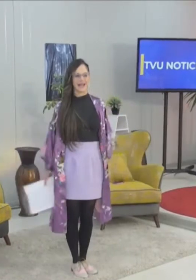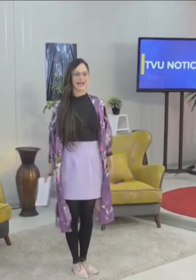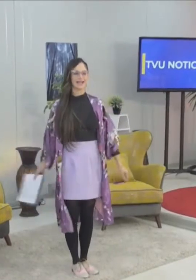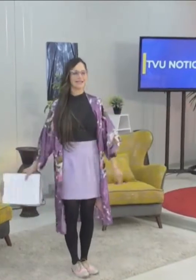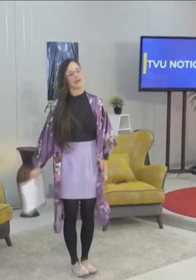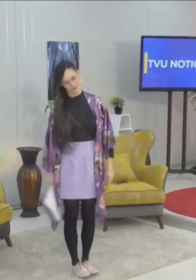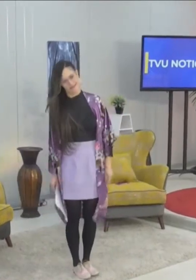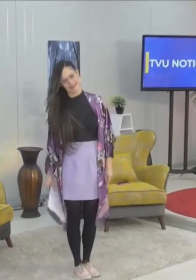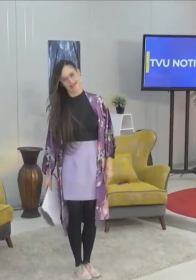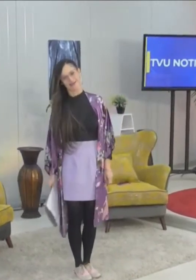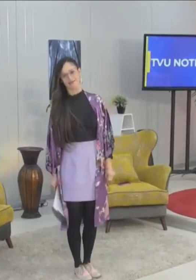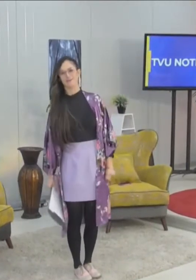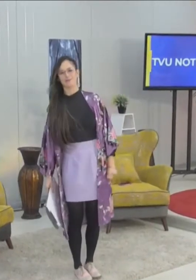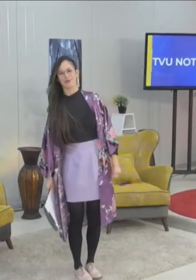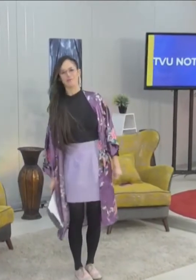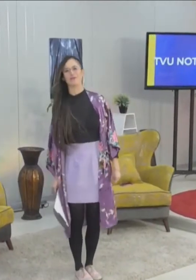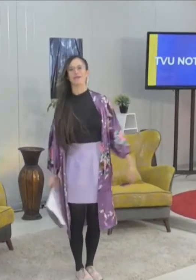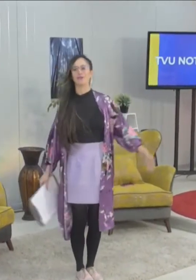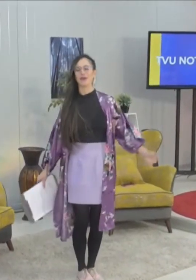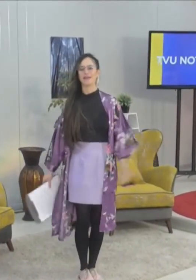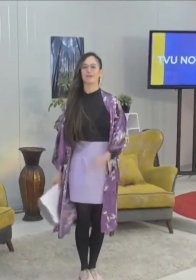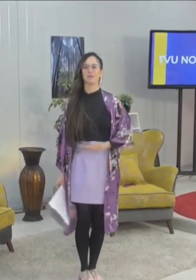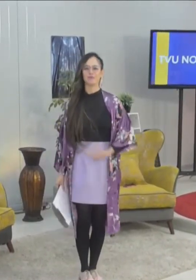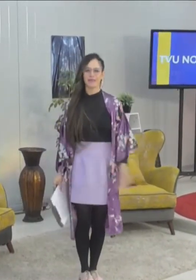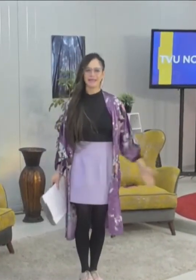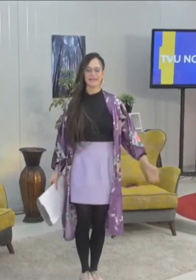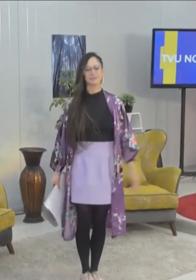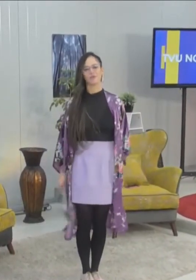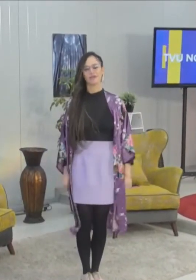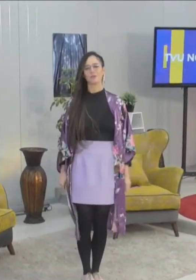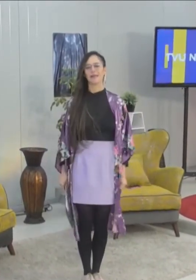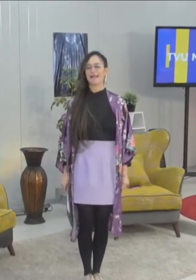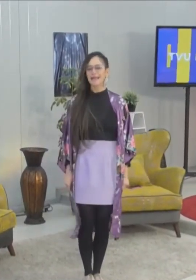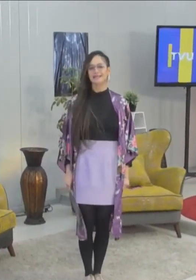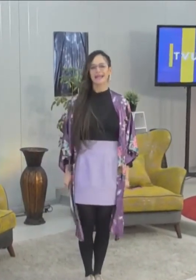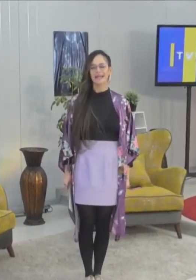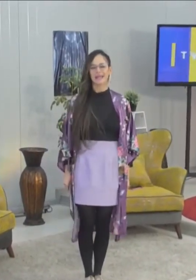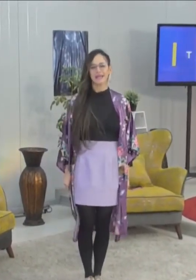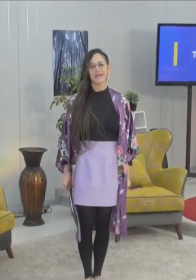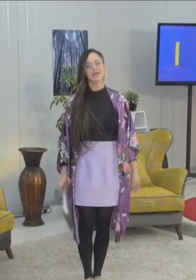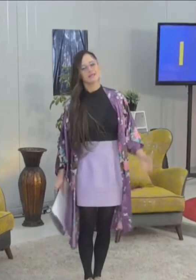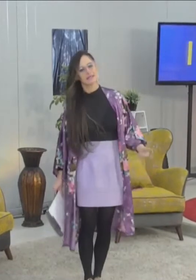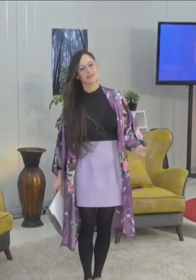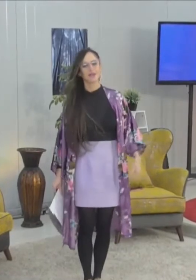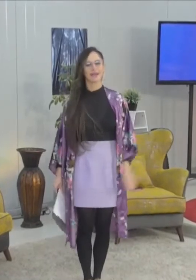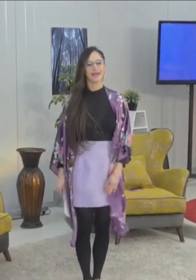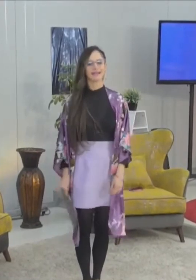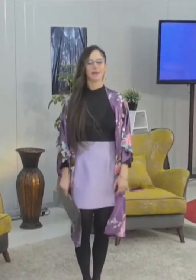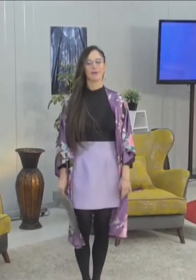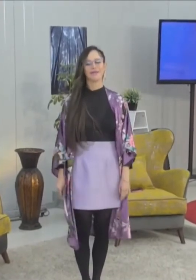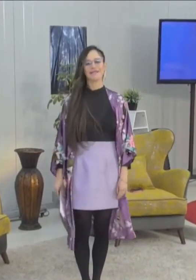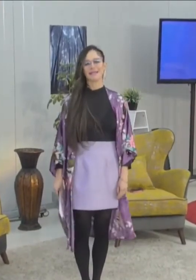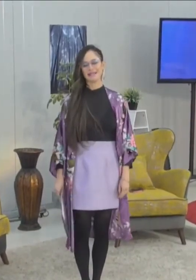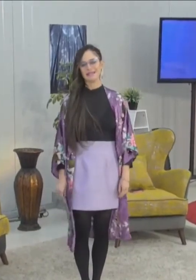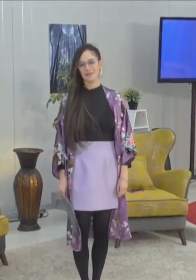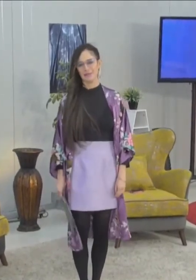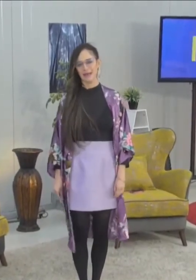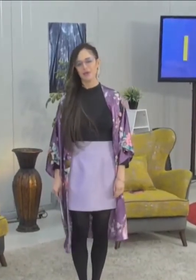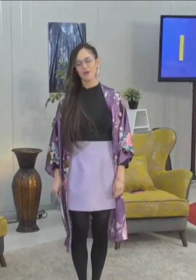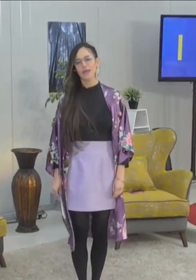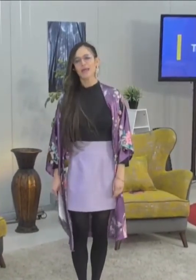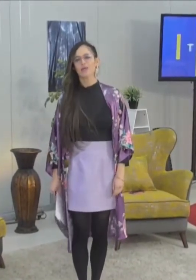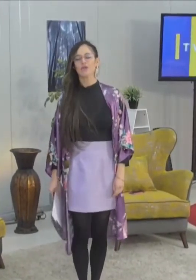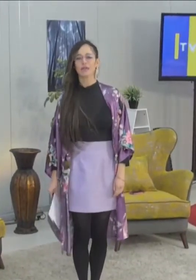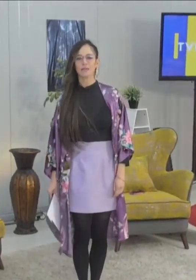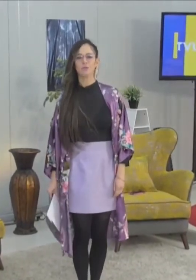el canal de la Universidad de Concepción. Espero que todos estén muy bien, estamos viviendo una rica tarde, ¿cierto?, de este jueves 13 de